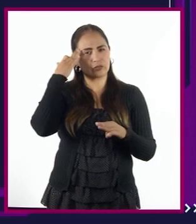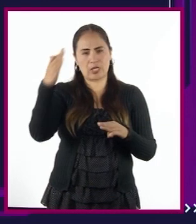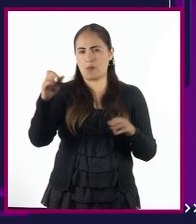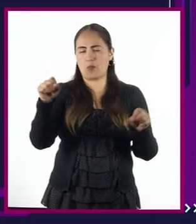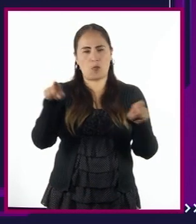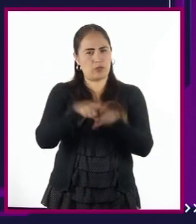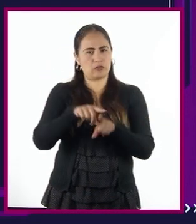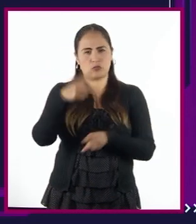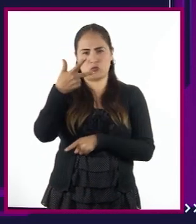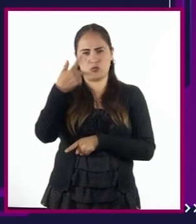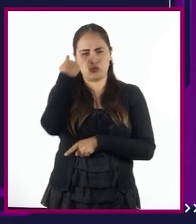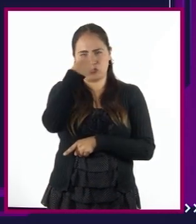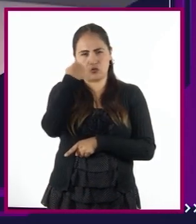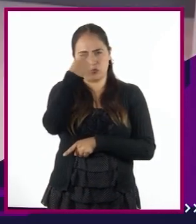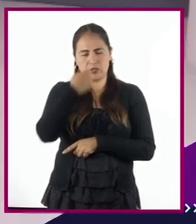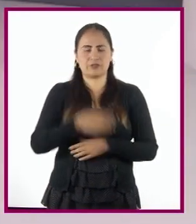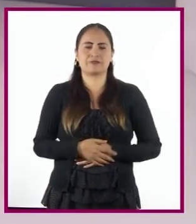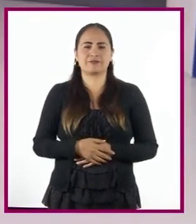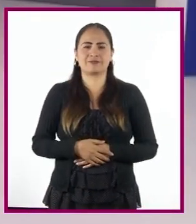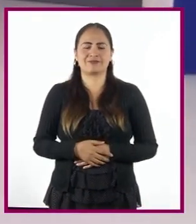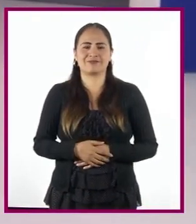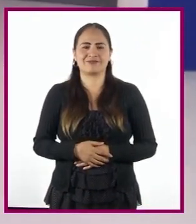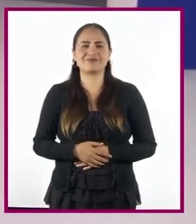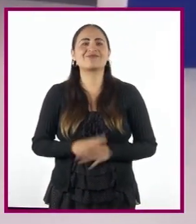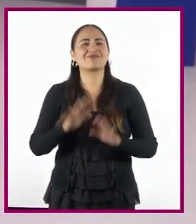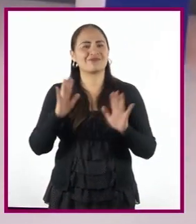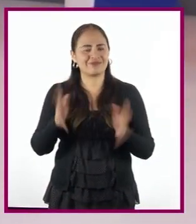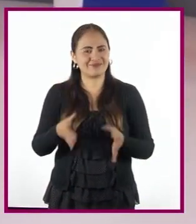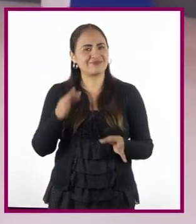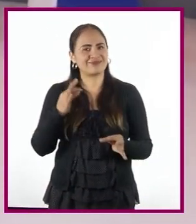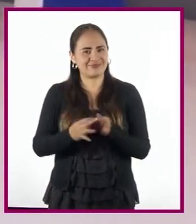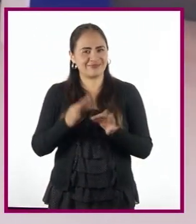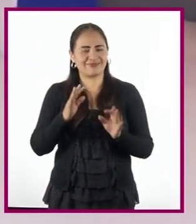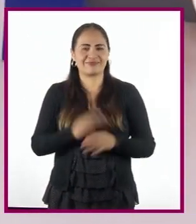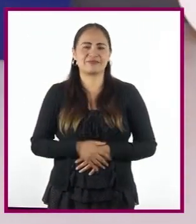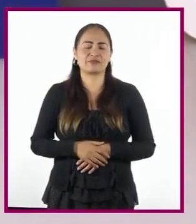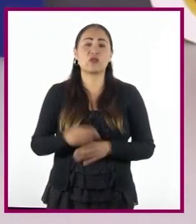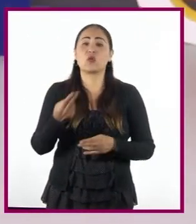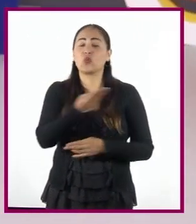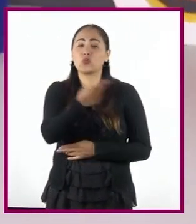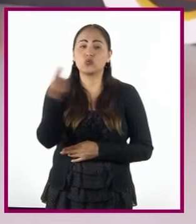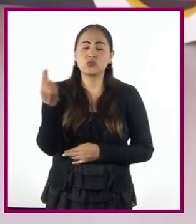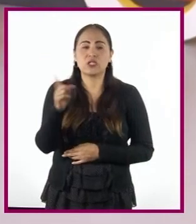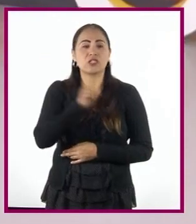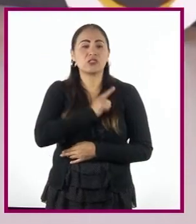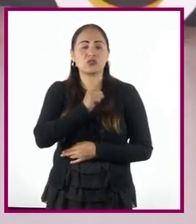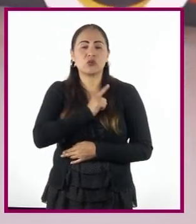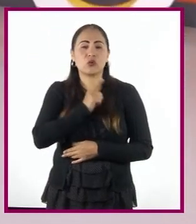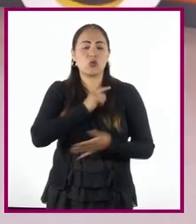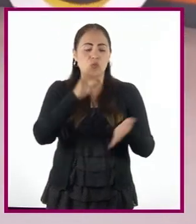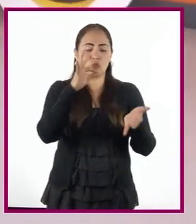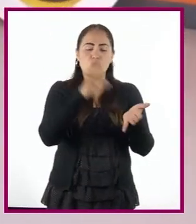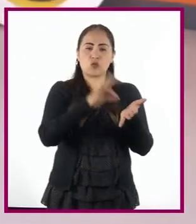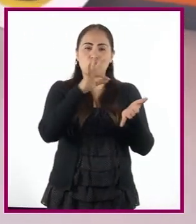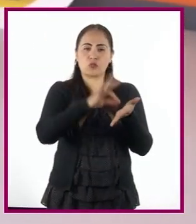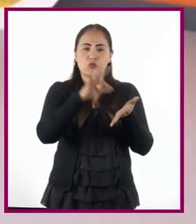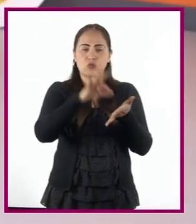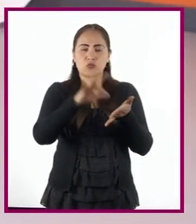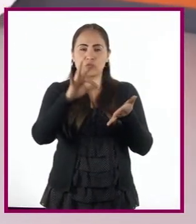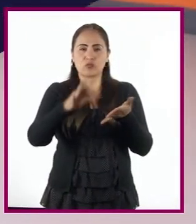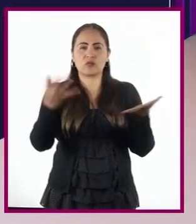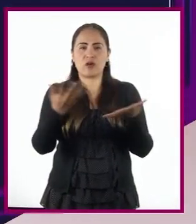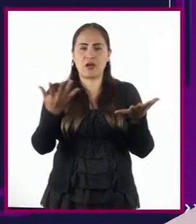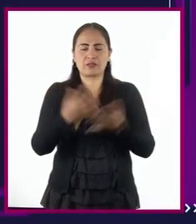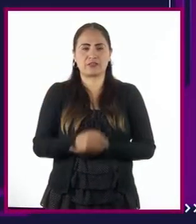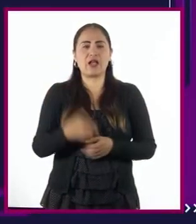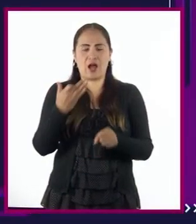tiempo. Ahora sí, es tiempo de que realicen su propia gráfica de línea. A continuación,